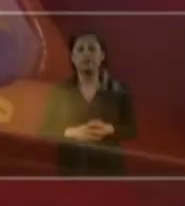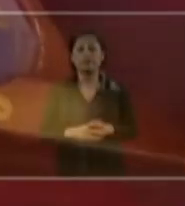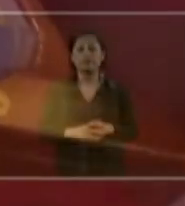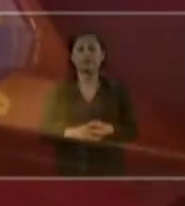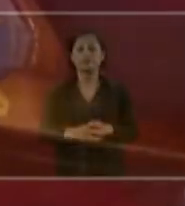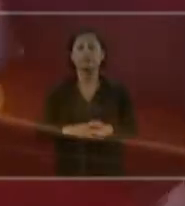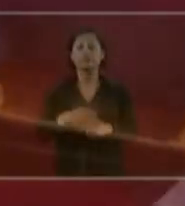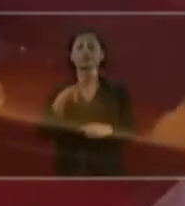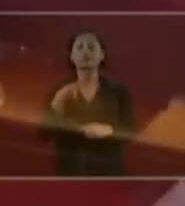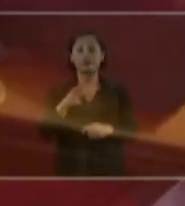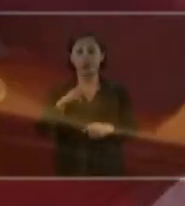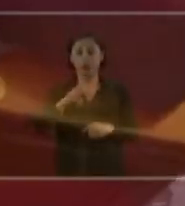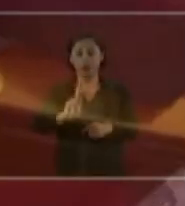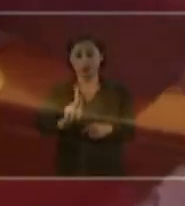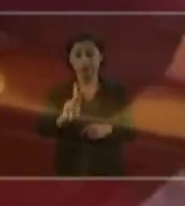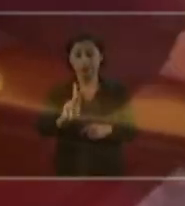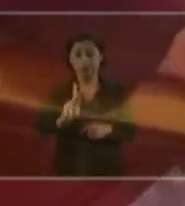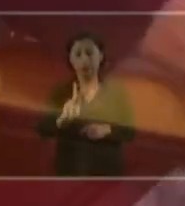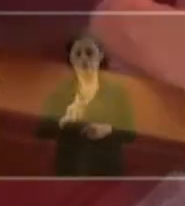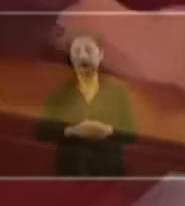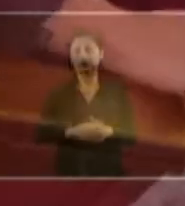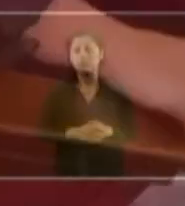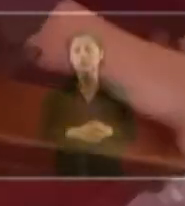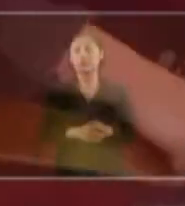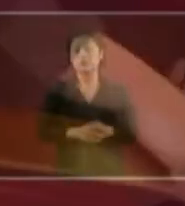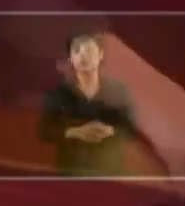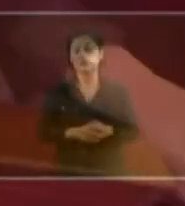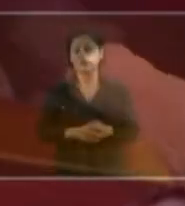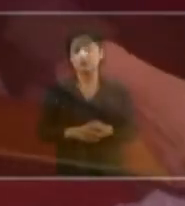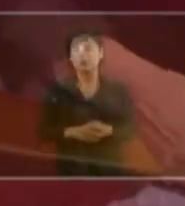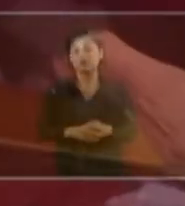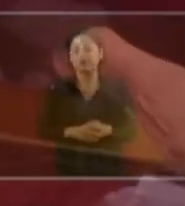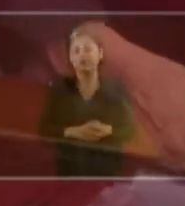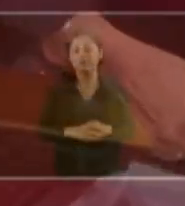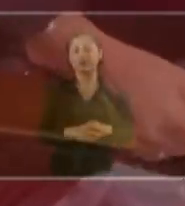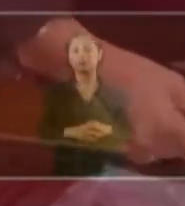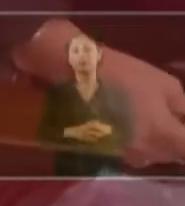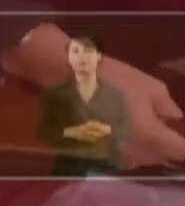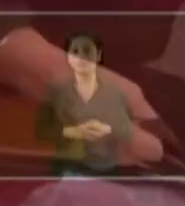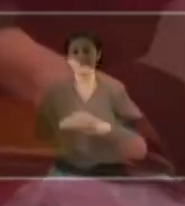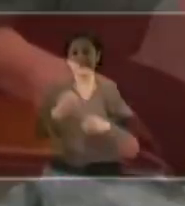en su momento, y estos cables